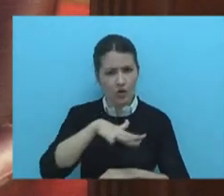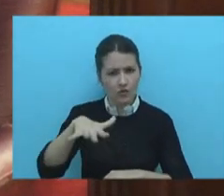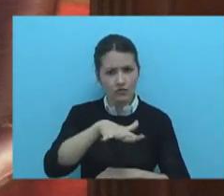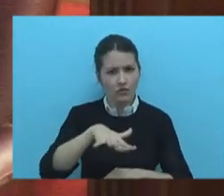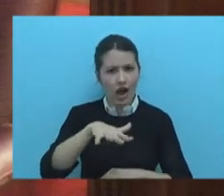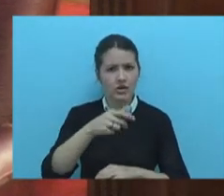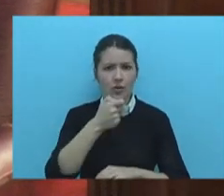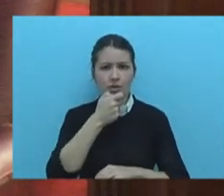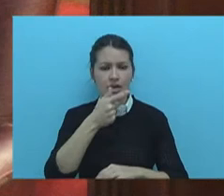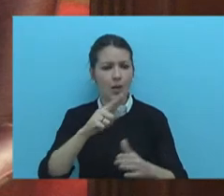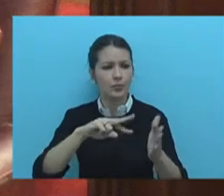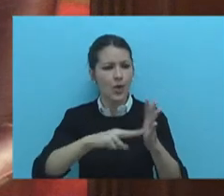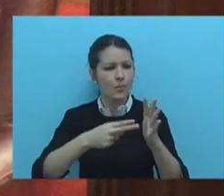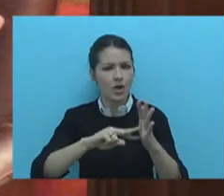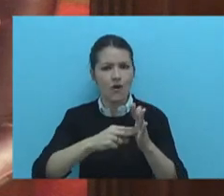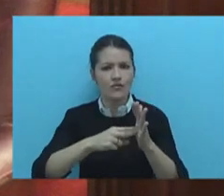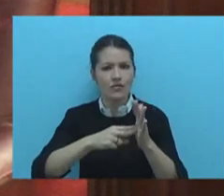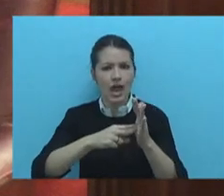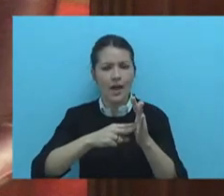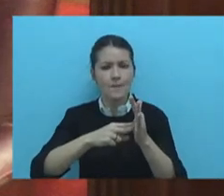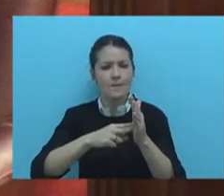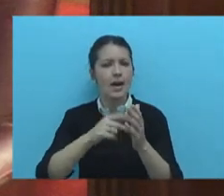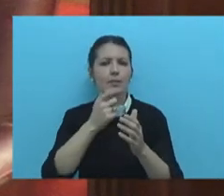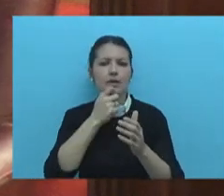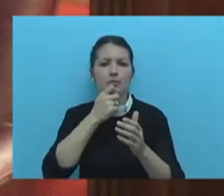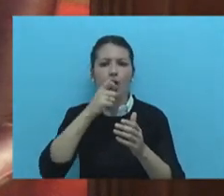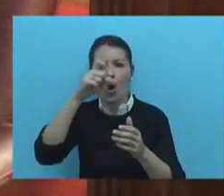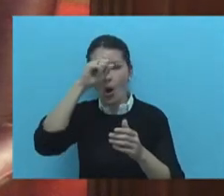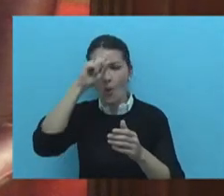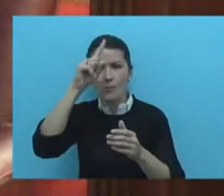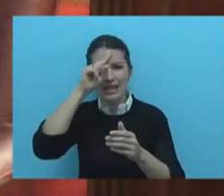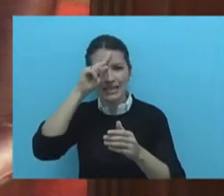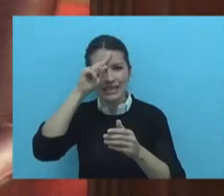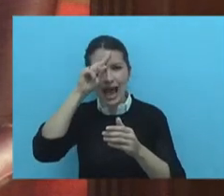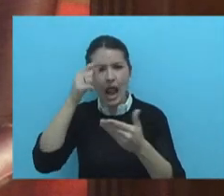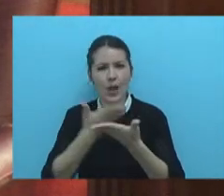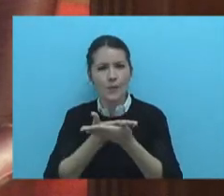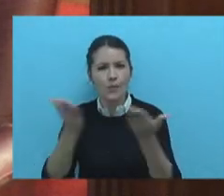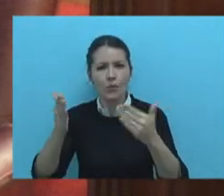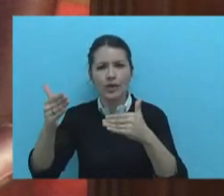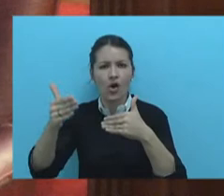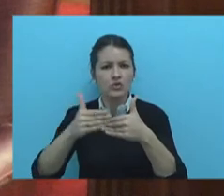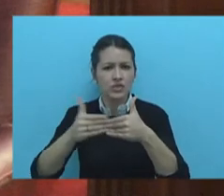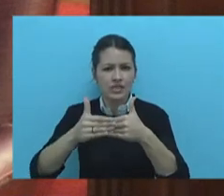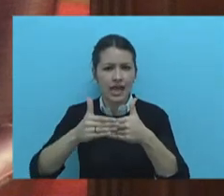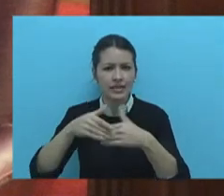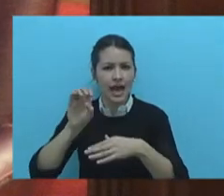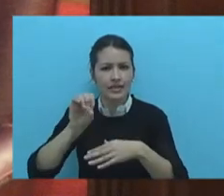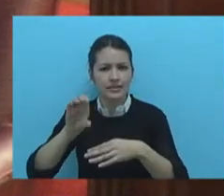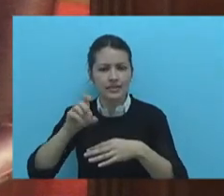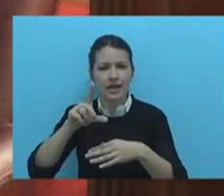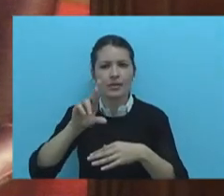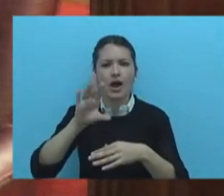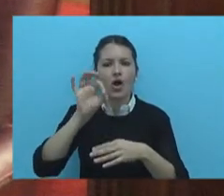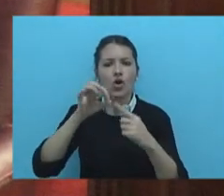más cercano, público, sería el Hospital Roque Sáenz Peña. Y es un problema llegar, también el tema de que